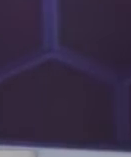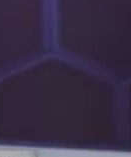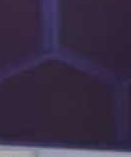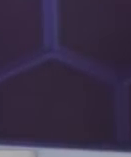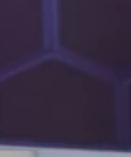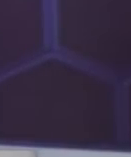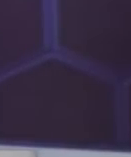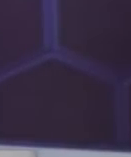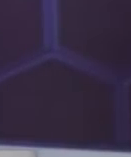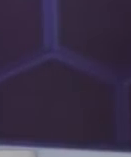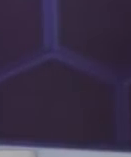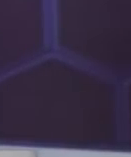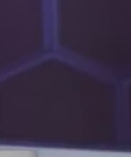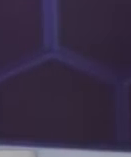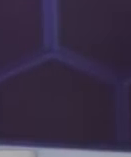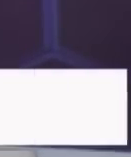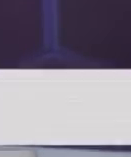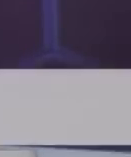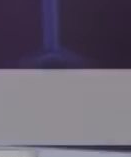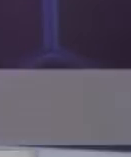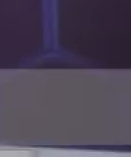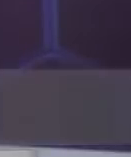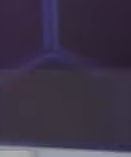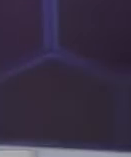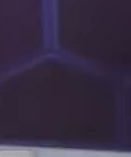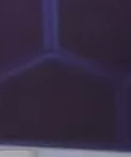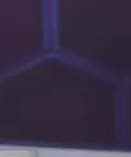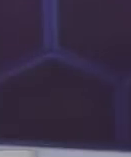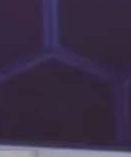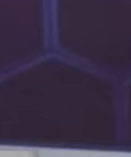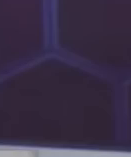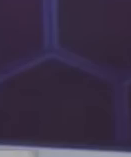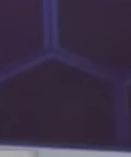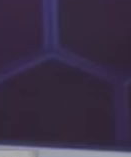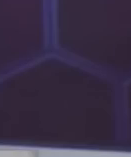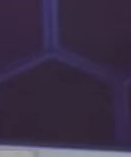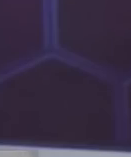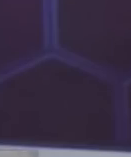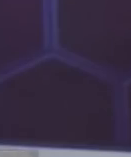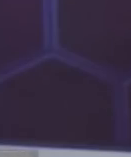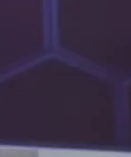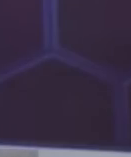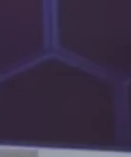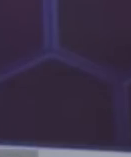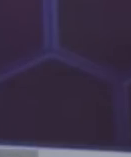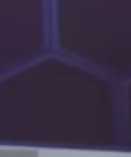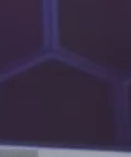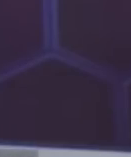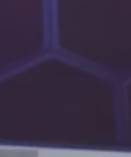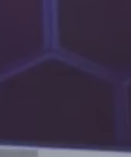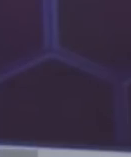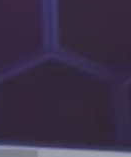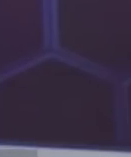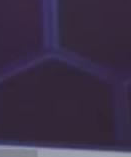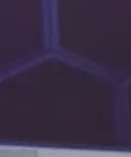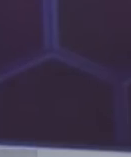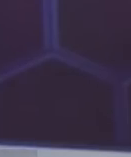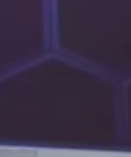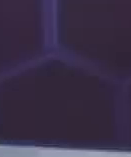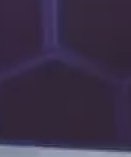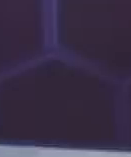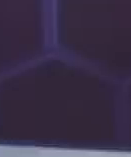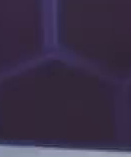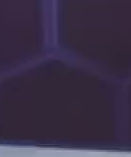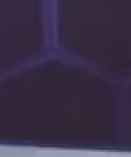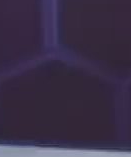amarillo que nos pregunta cuándo va a salir. Vamos a salir en el momento oportuno, porque ya todo lo que dijimos, esa verdad que dijimos en palabras, hay